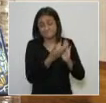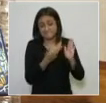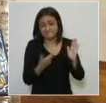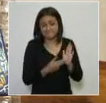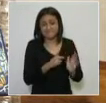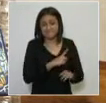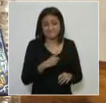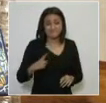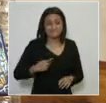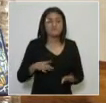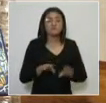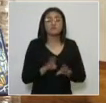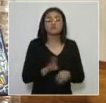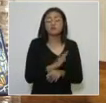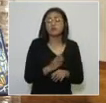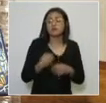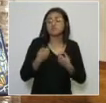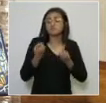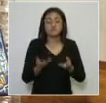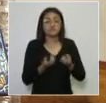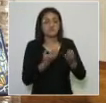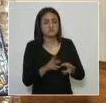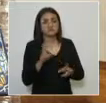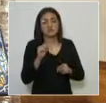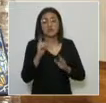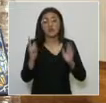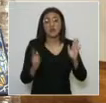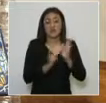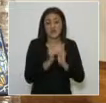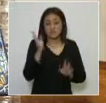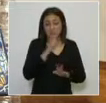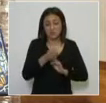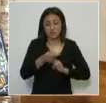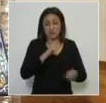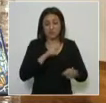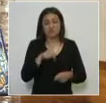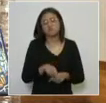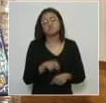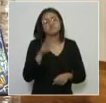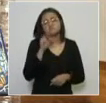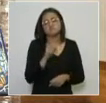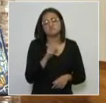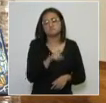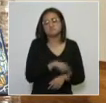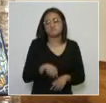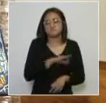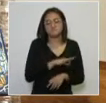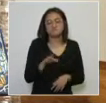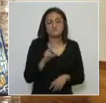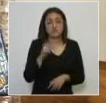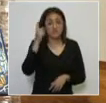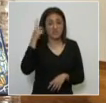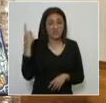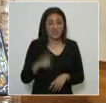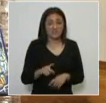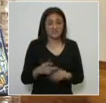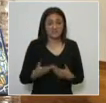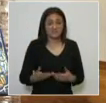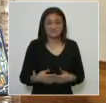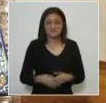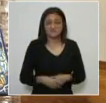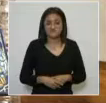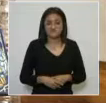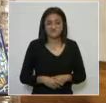no los beneficios, no torcer la ley. Quien tuerce la ley no ejerce el poder, comete delitos.